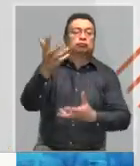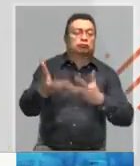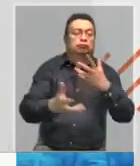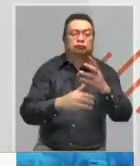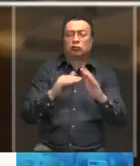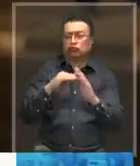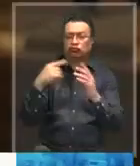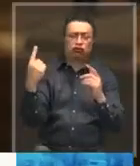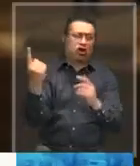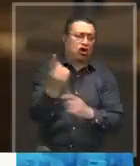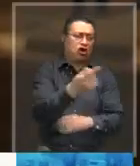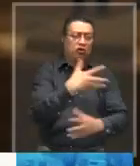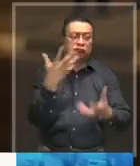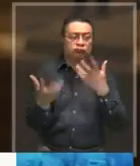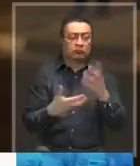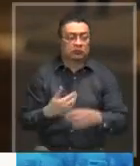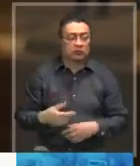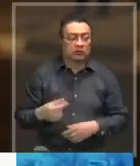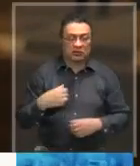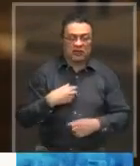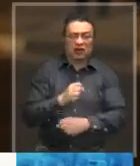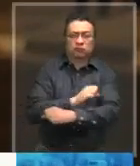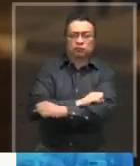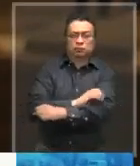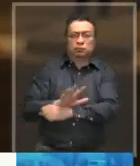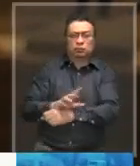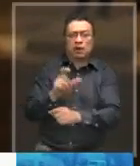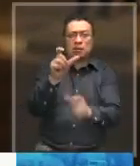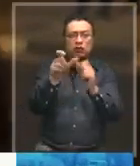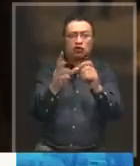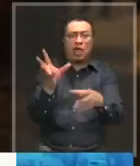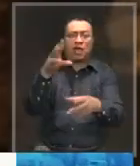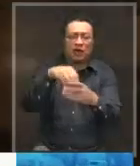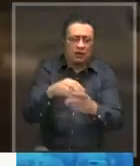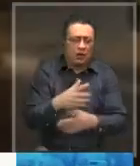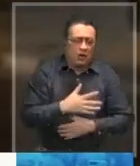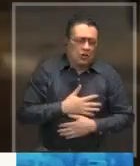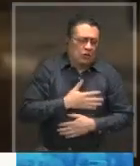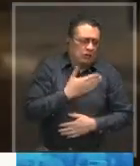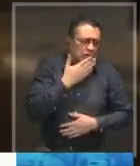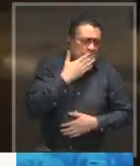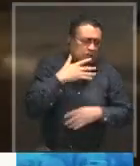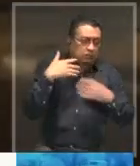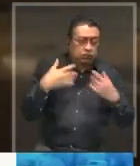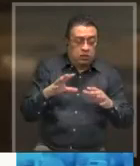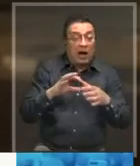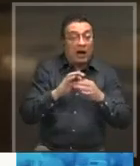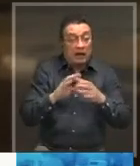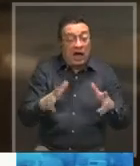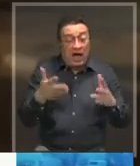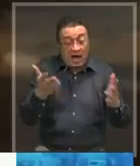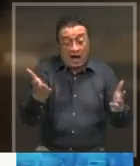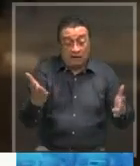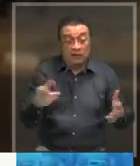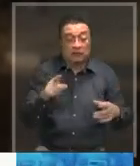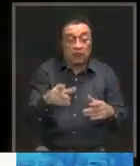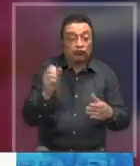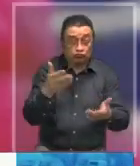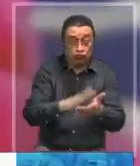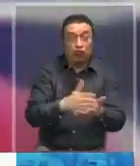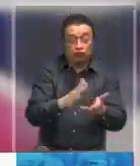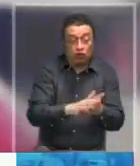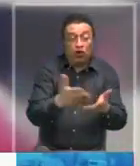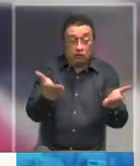todas partes. Se te ponen los pelos de punta de pensar que la gente está ahí dentro y pasándolo mal, porque puede ser que la gente esté muriendo.